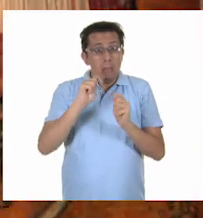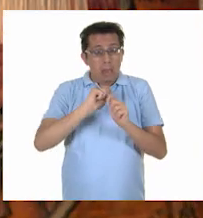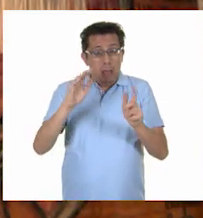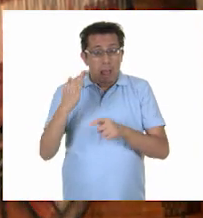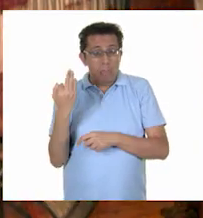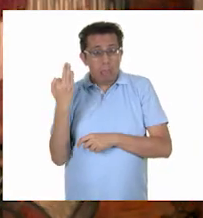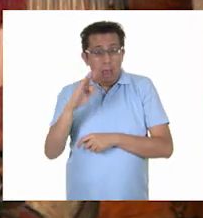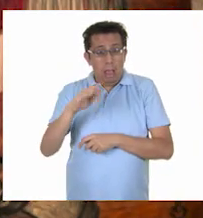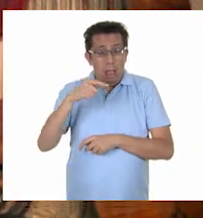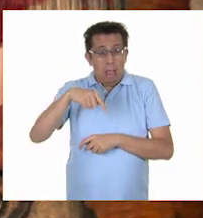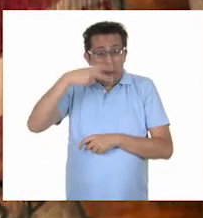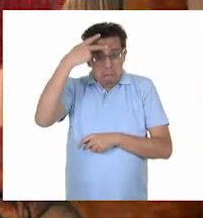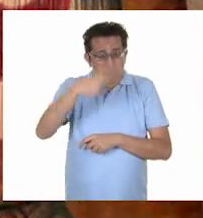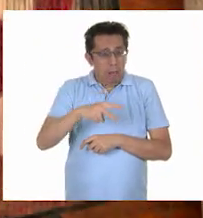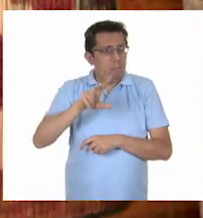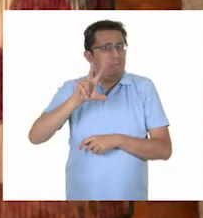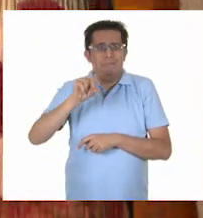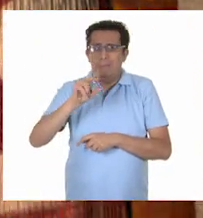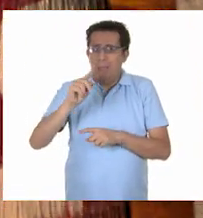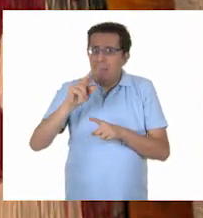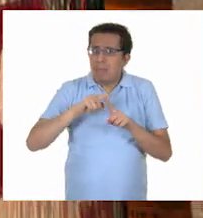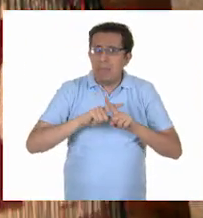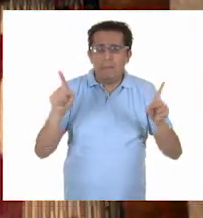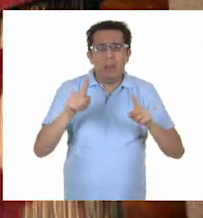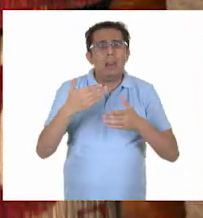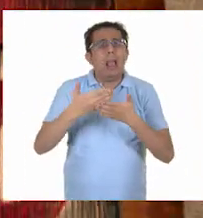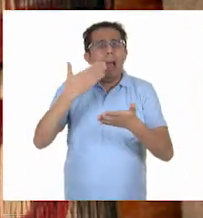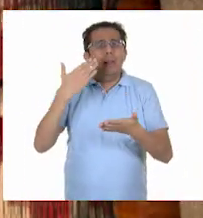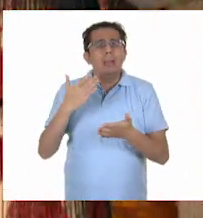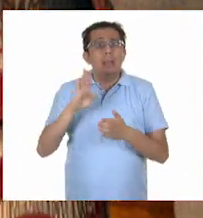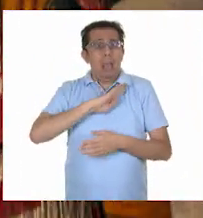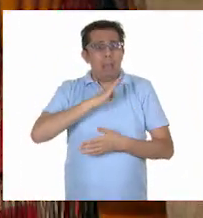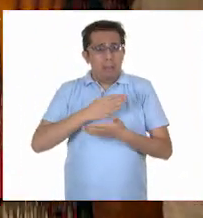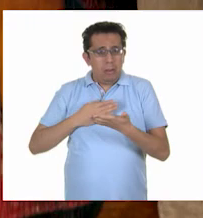país durante la invasión española del siglo XVI.